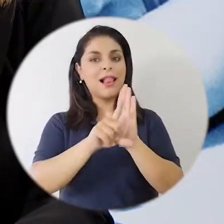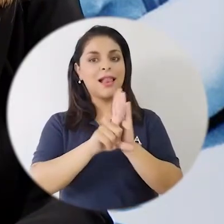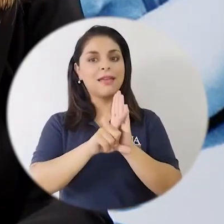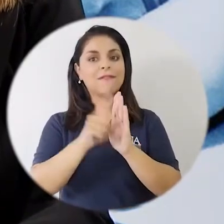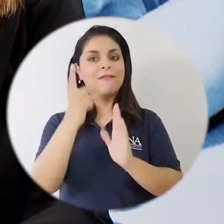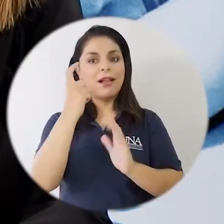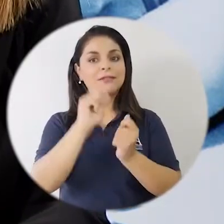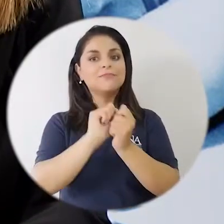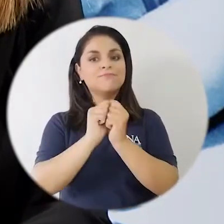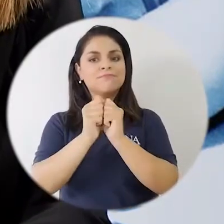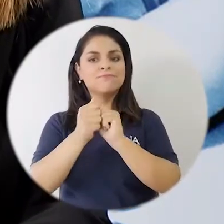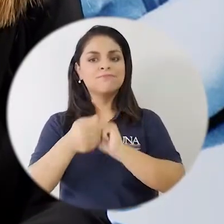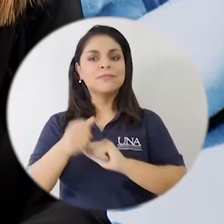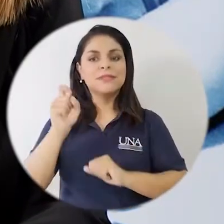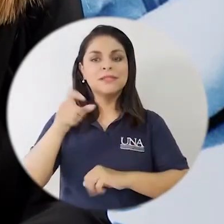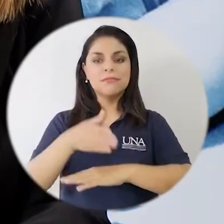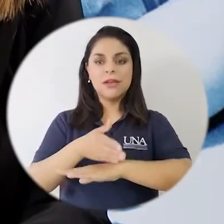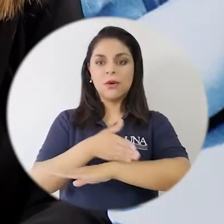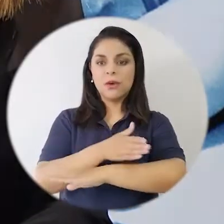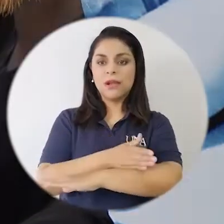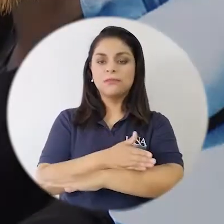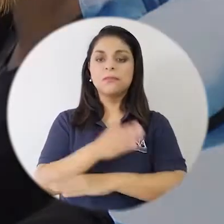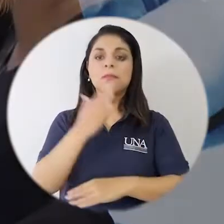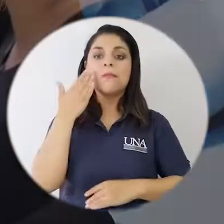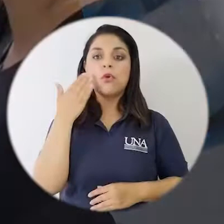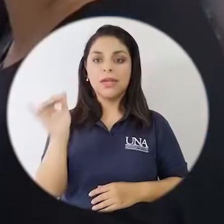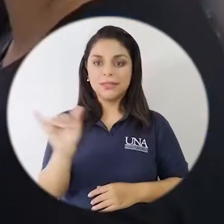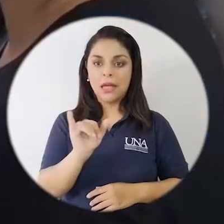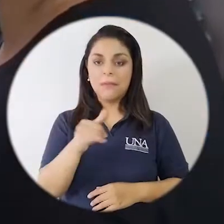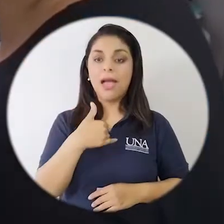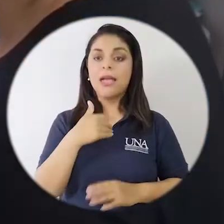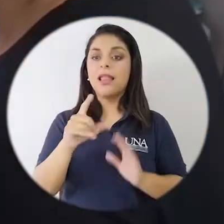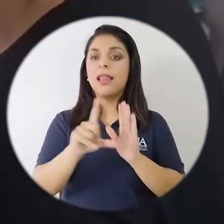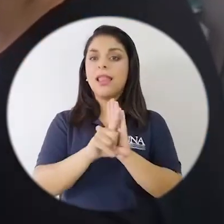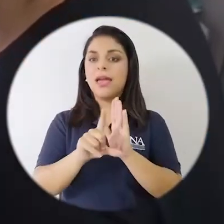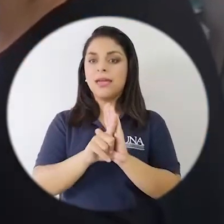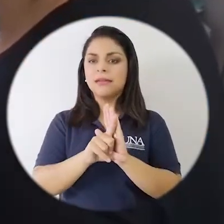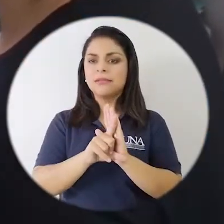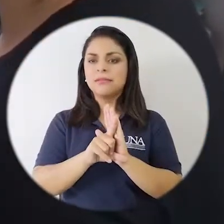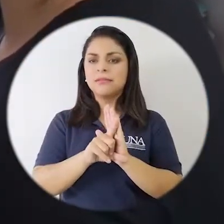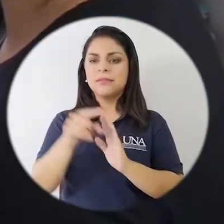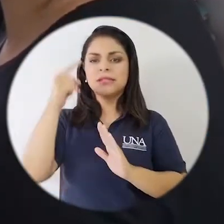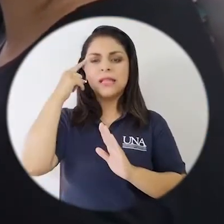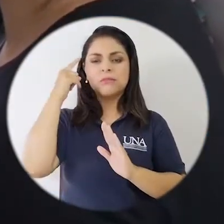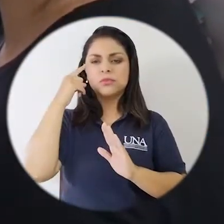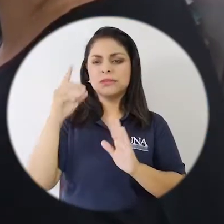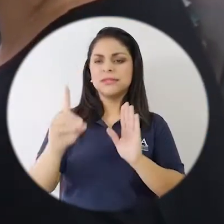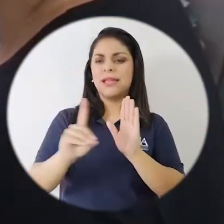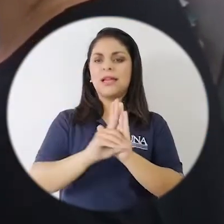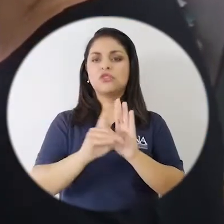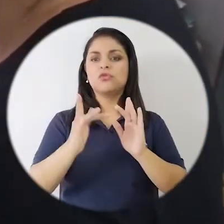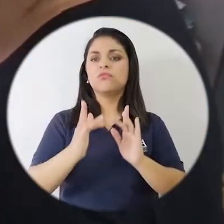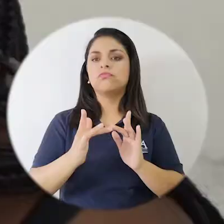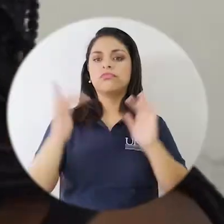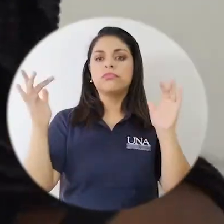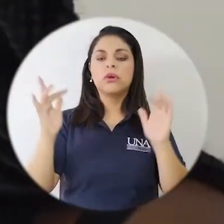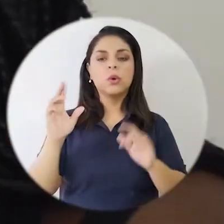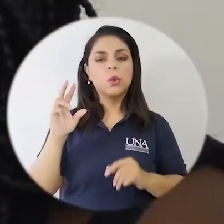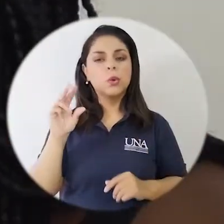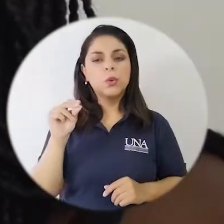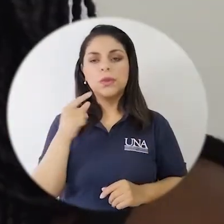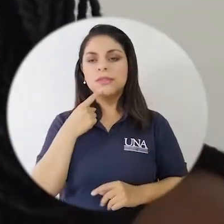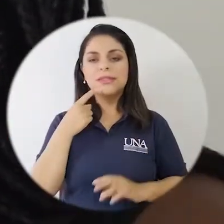hay un aspecto que se está viendo en la ley, es el tema del derecho a la desconexión. Eso Sí, no está indicado en la ley, no está en ninguna